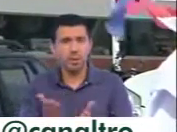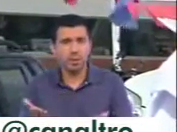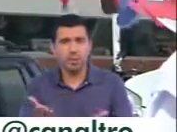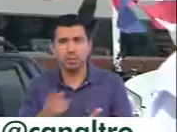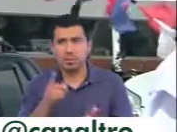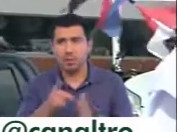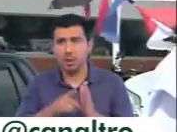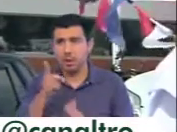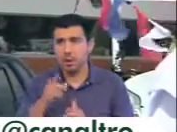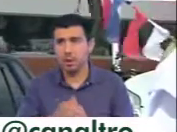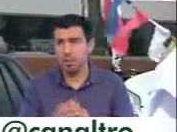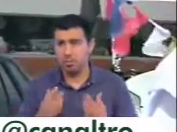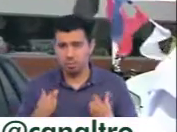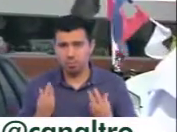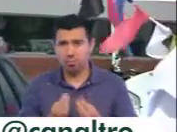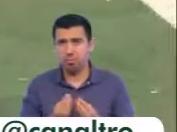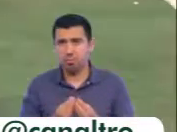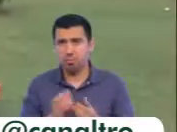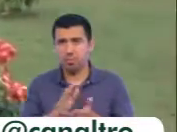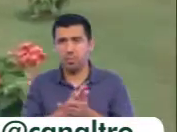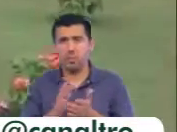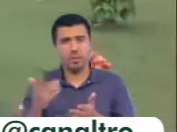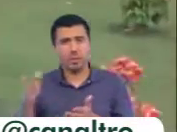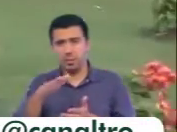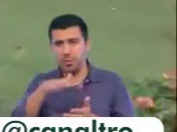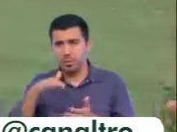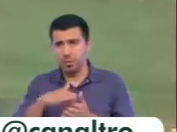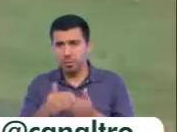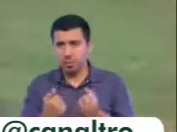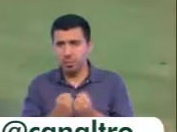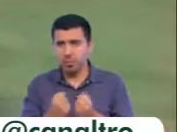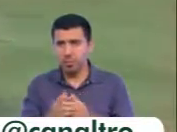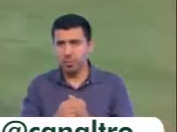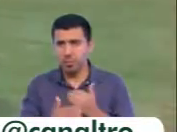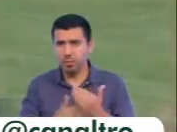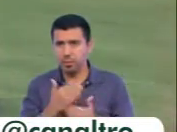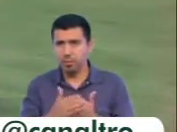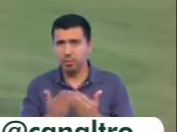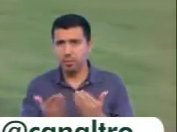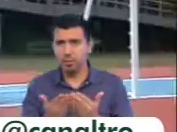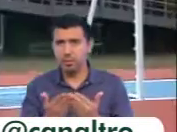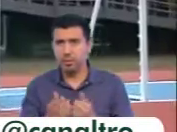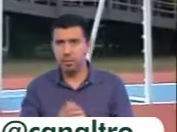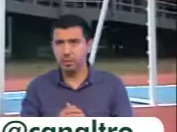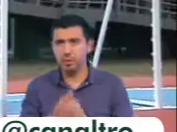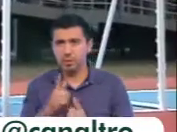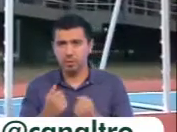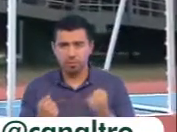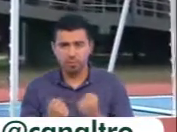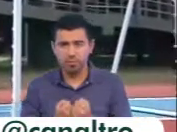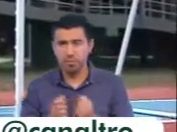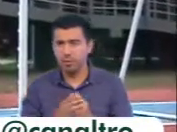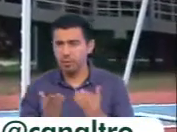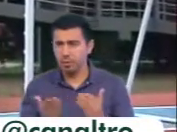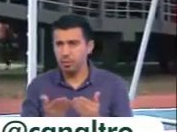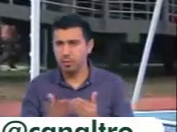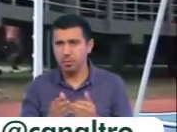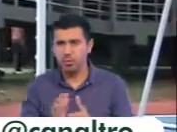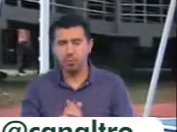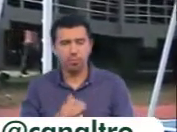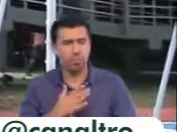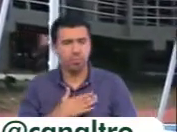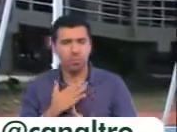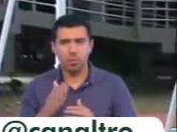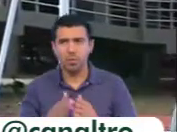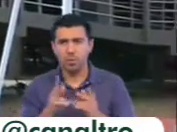tranquilos todo en una comunidad educativa por eso seguiremos apoyando todos los procesos educativos seguiremos apoyando la educación desde donde estemos donde dios nos brinde la oportunidad